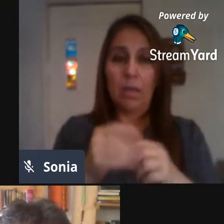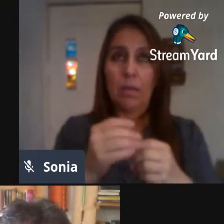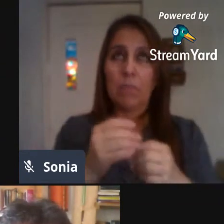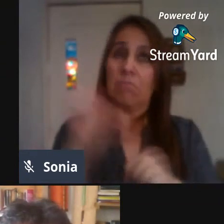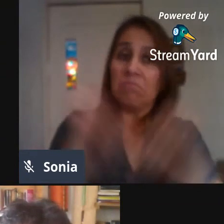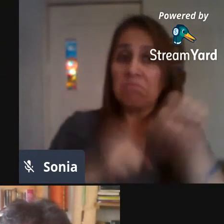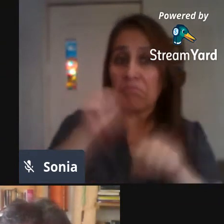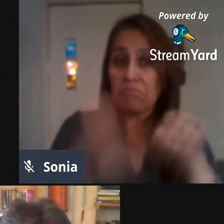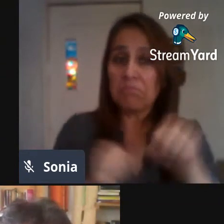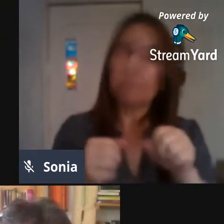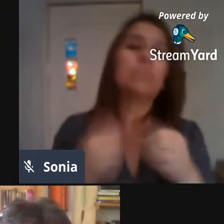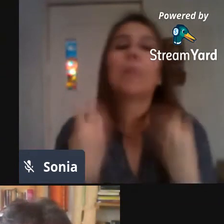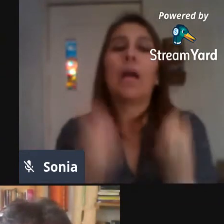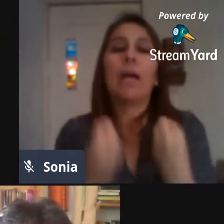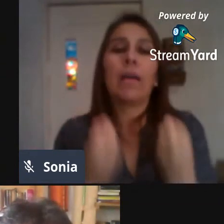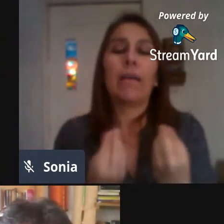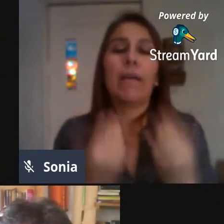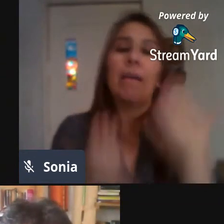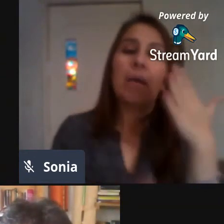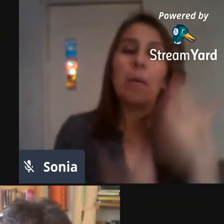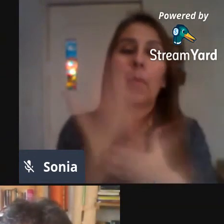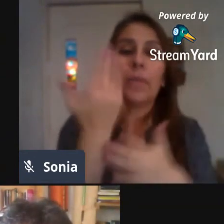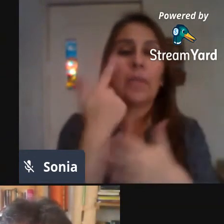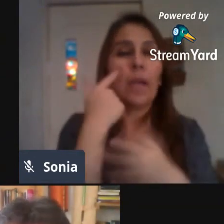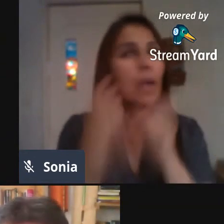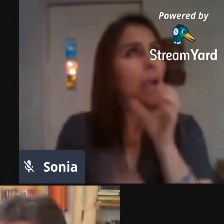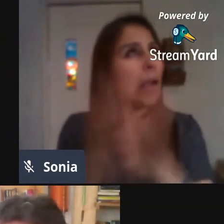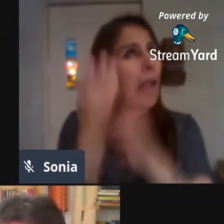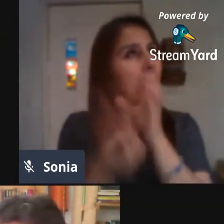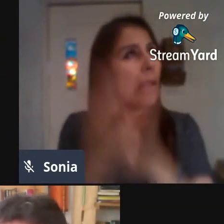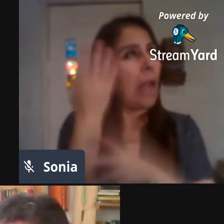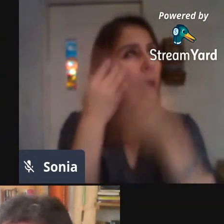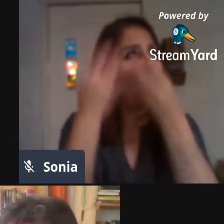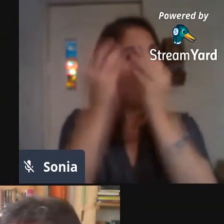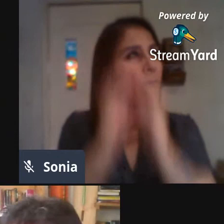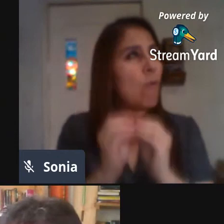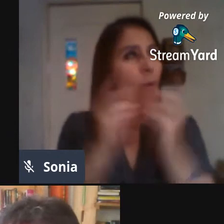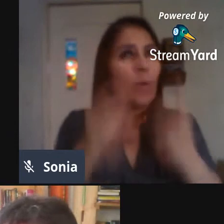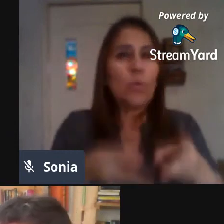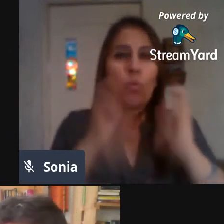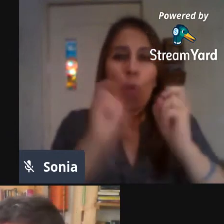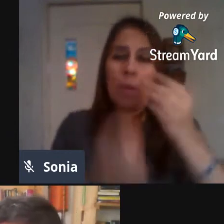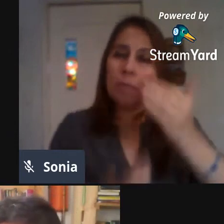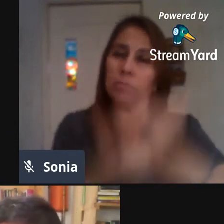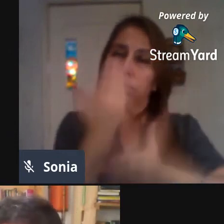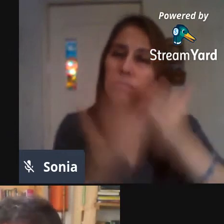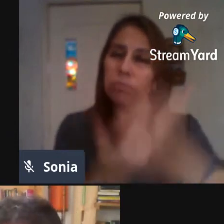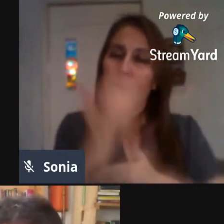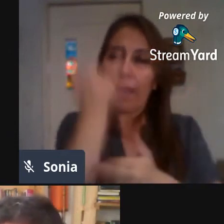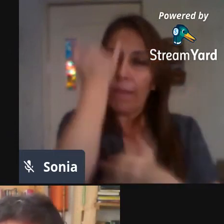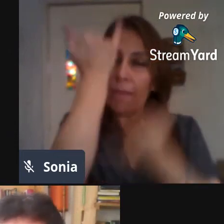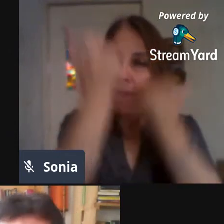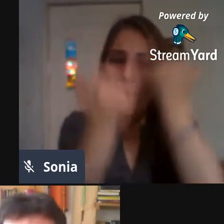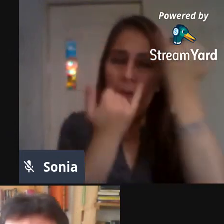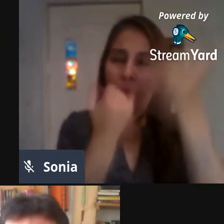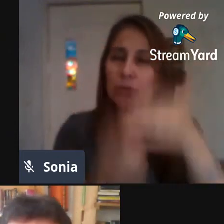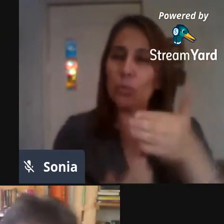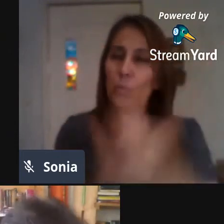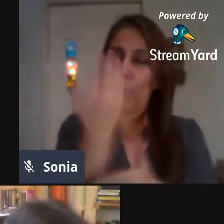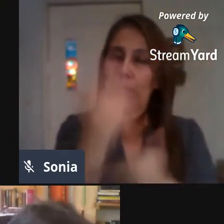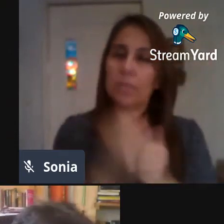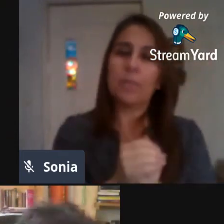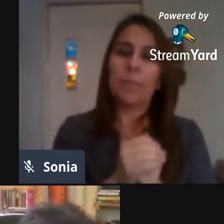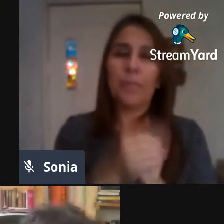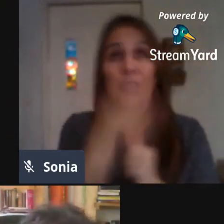empezar nos a crear nuevas cosas ya pensar en nuevas en tener nuevas dudas no